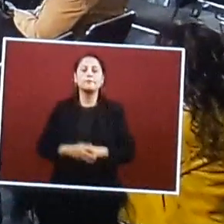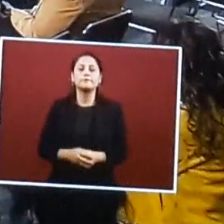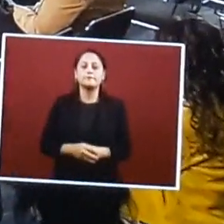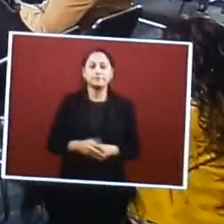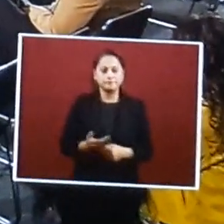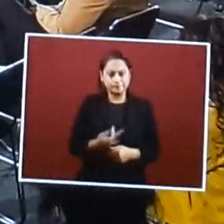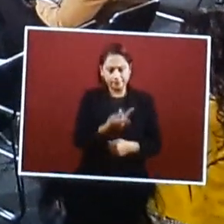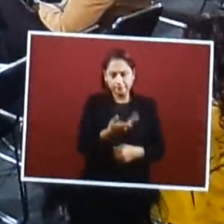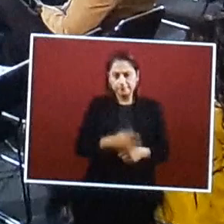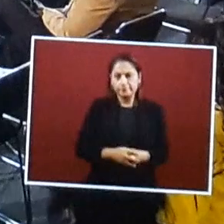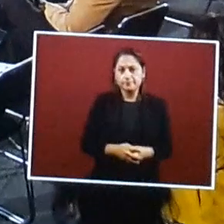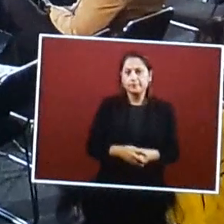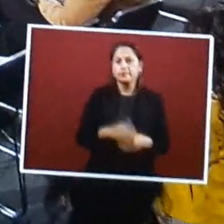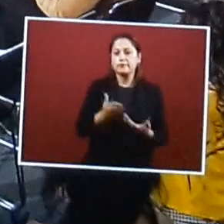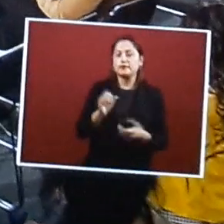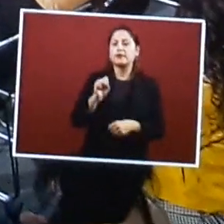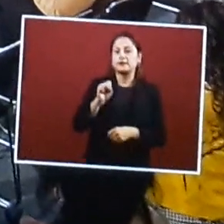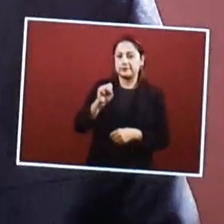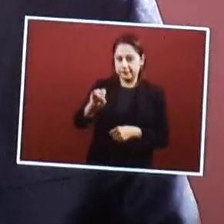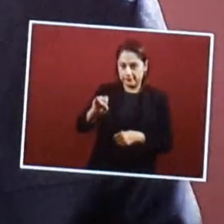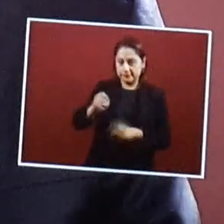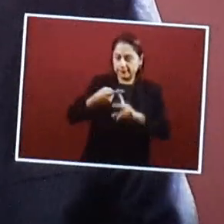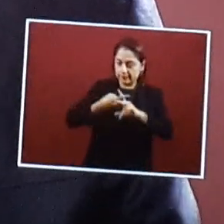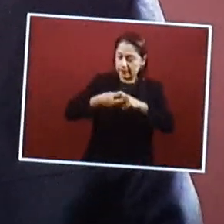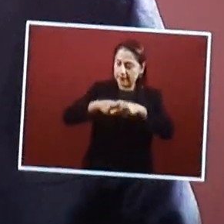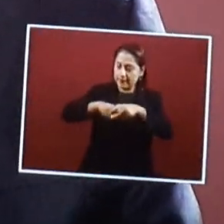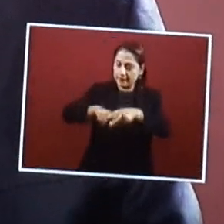etapa nueva a partir de la